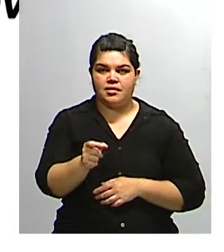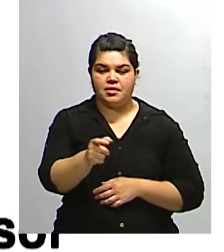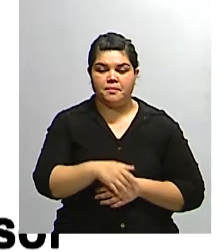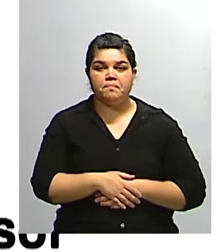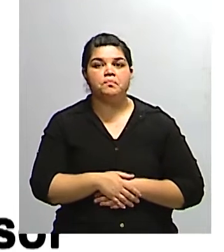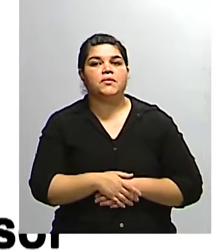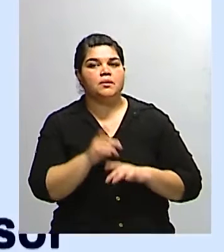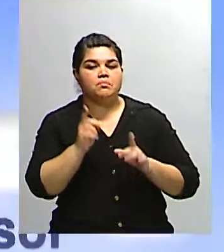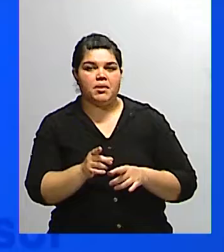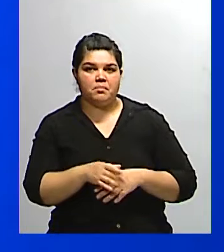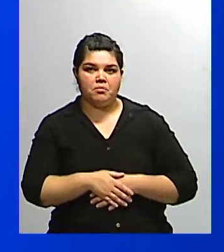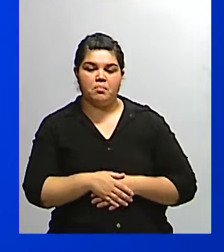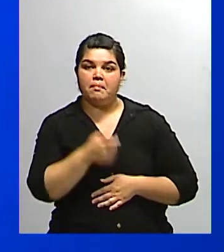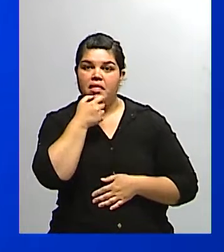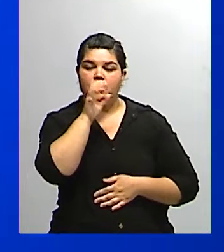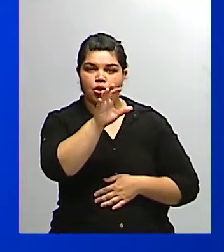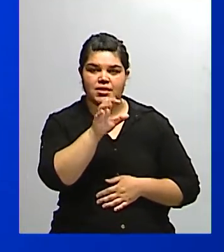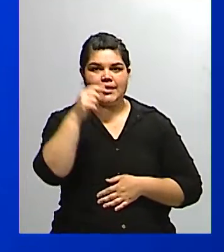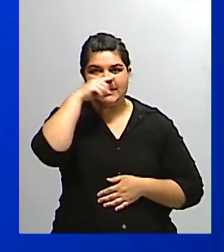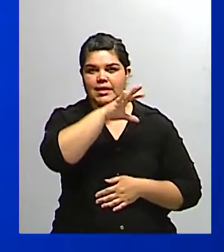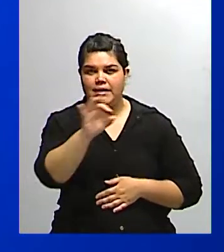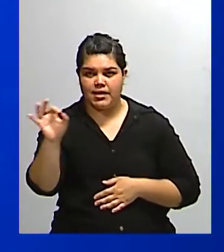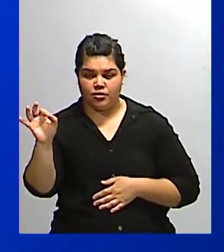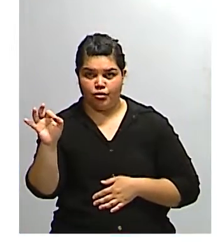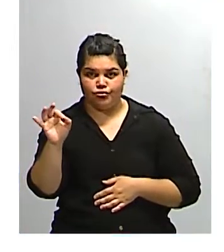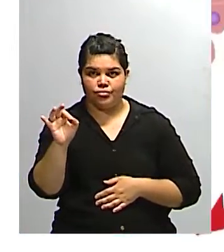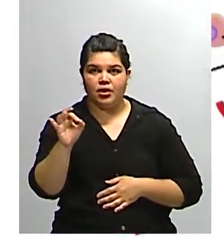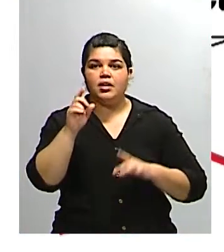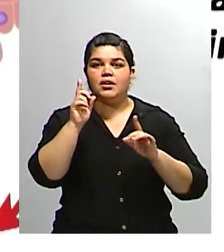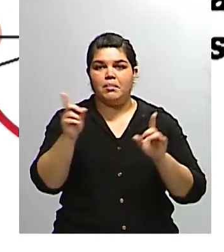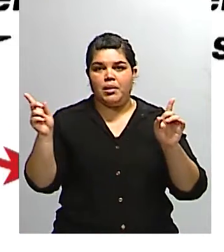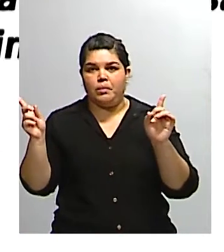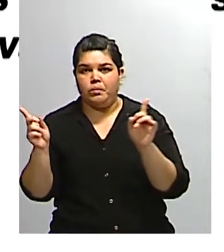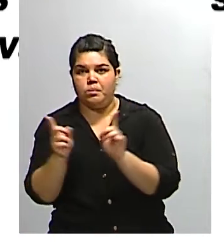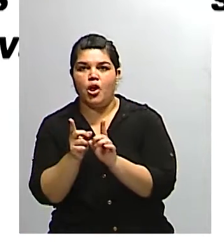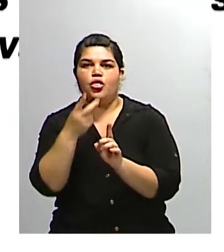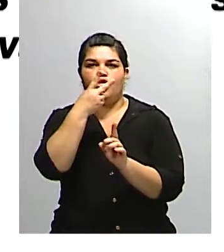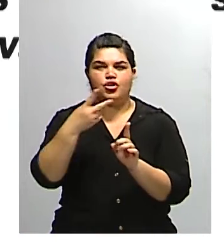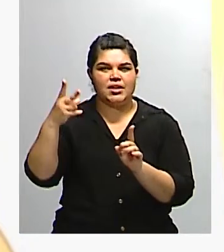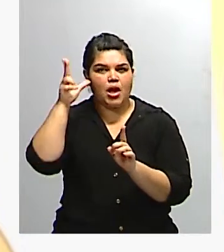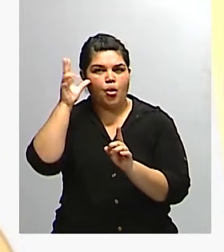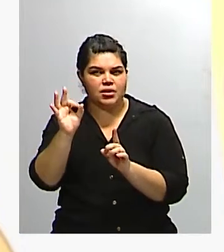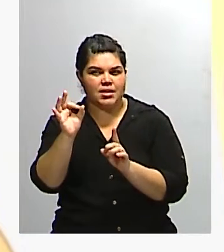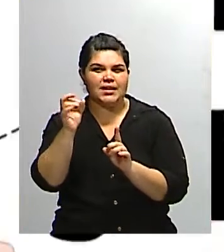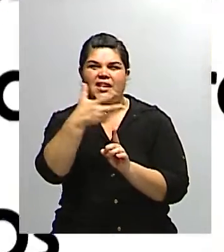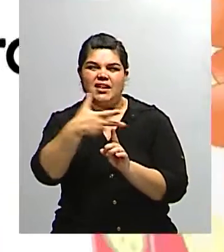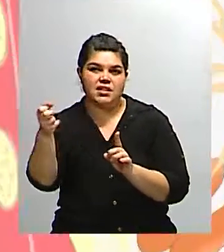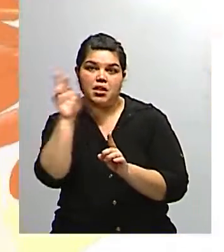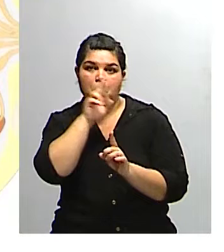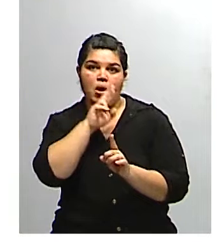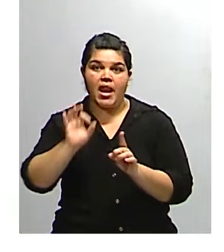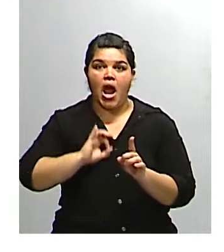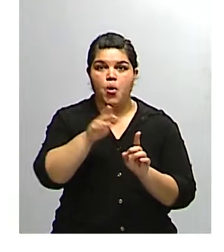700 casos nuevos de cáncer de mama y mueren por esta enfermedad entre 280 y 300 mujeres por